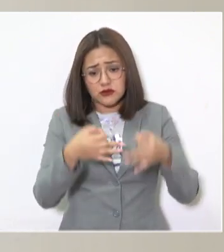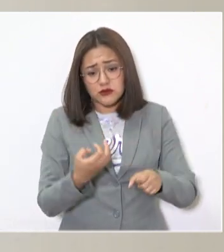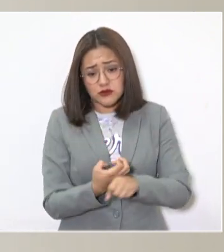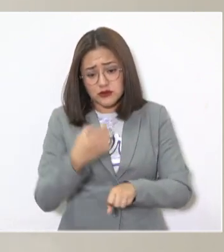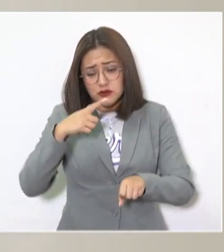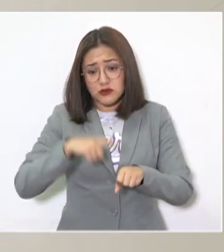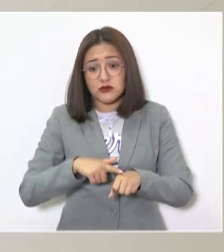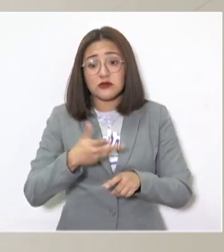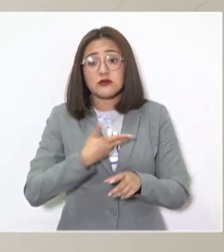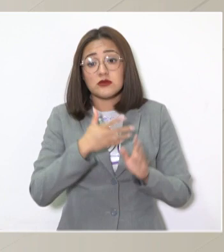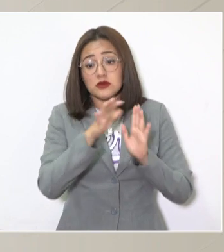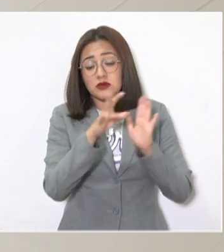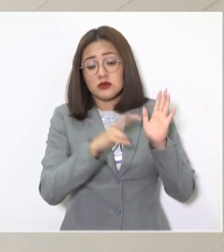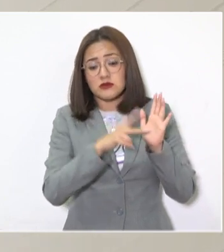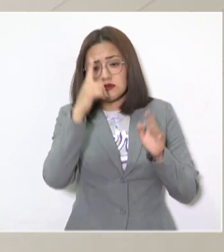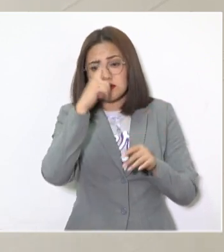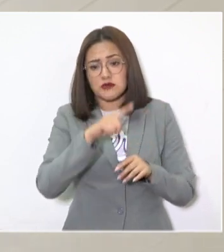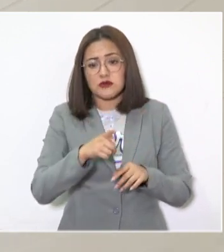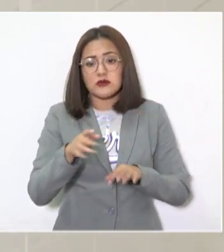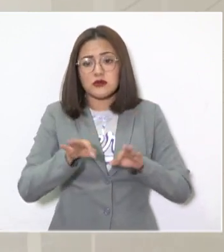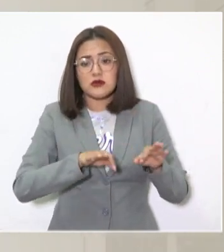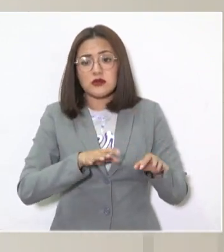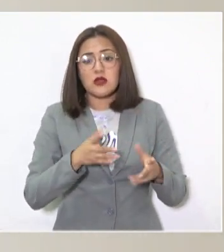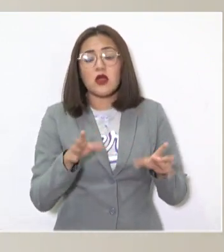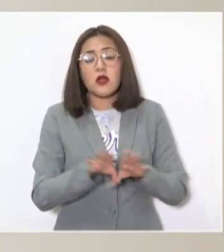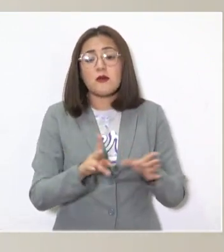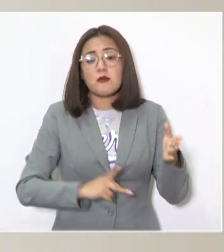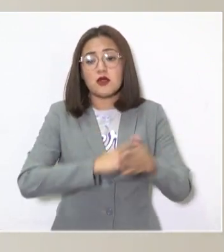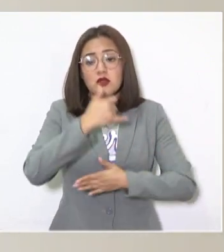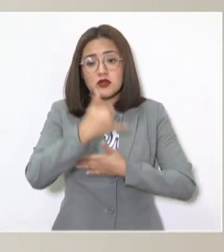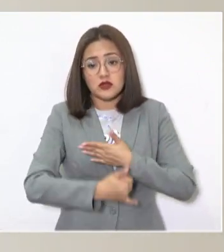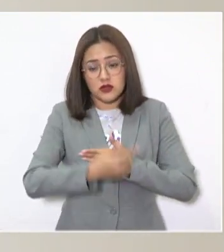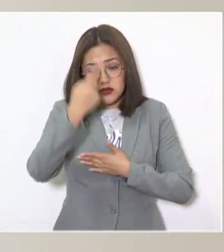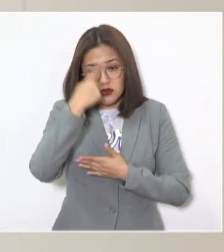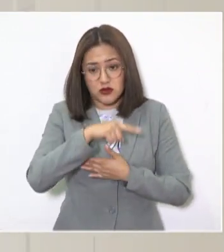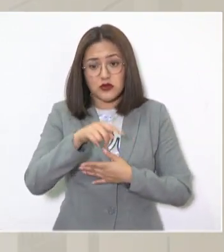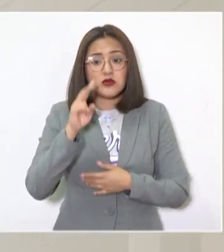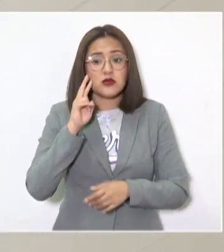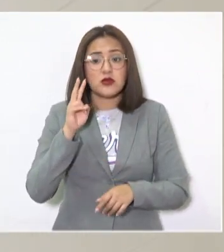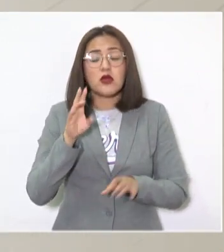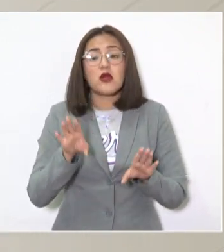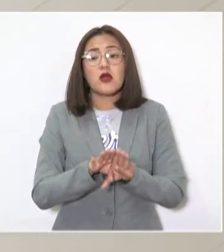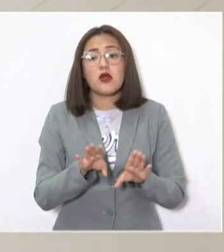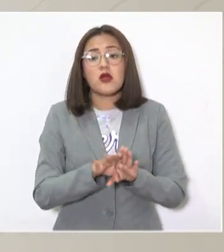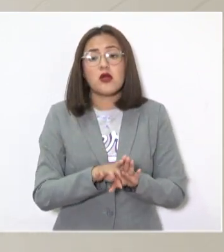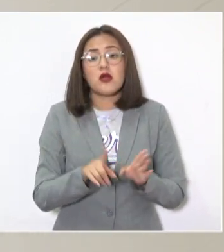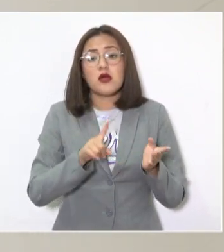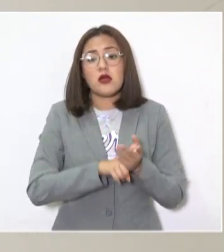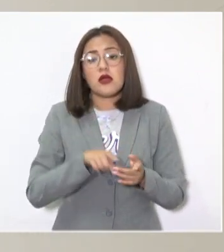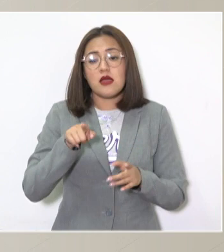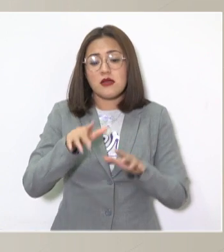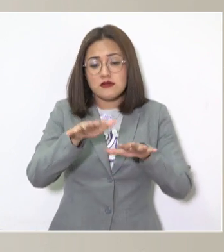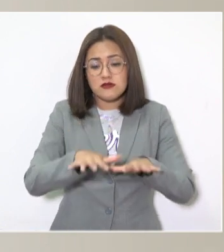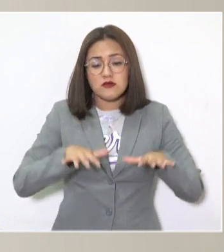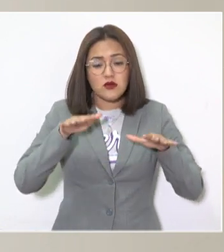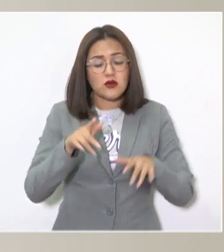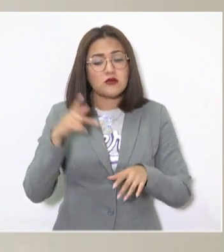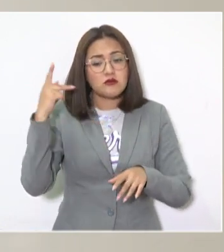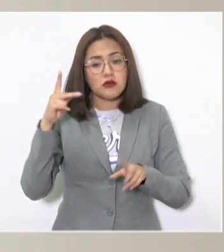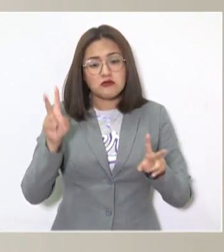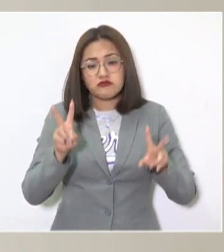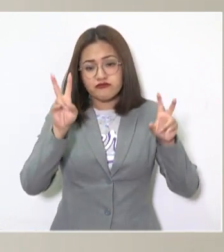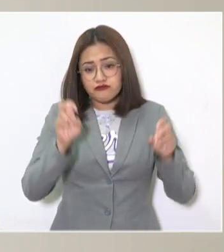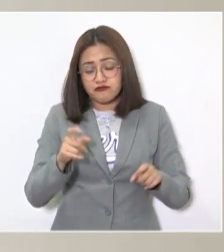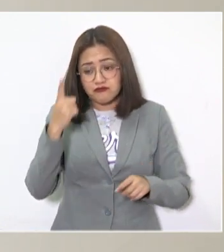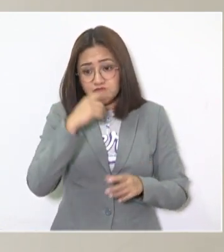salió una convocatoria para elaborar un proyecto ejecutivo para la edificación de una arena Puebla. Preguntarle en ese sentido si